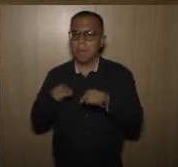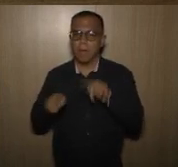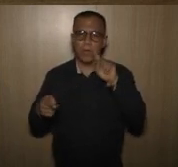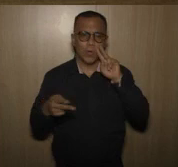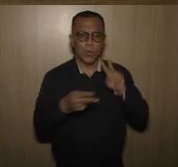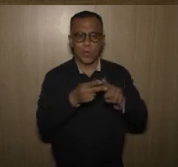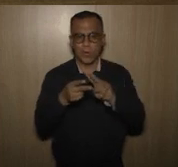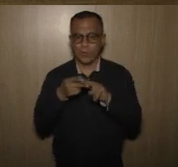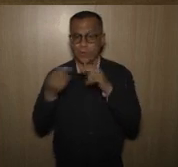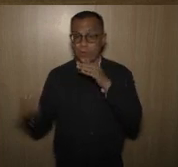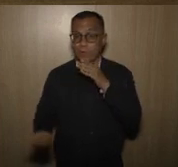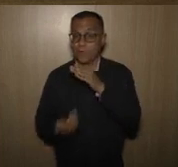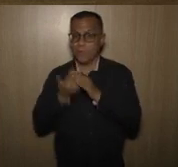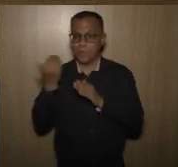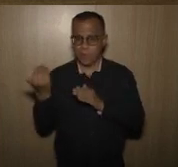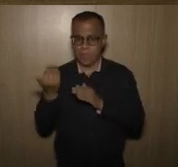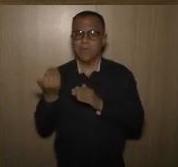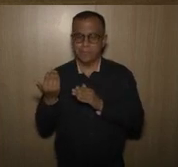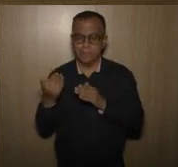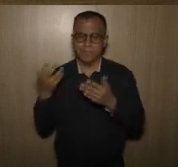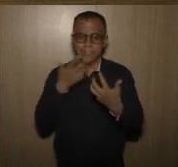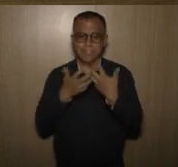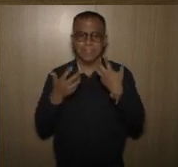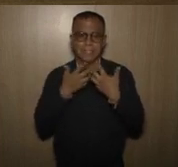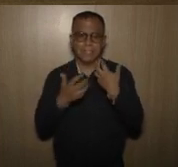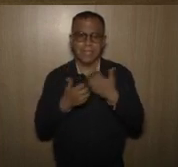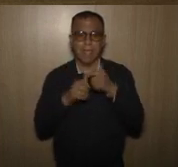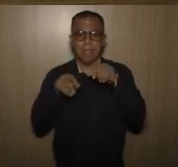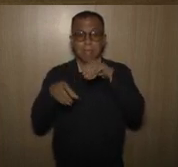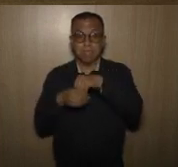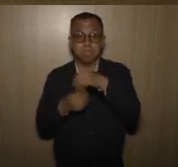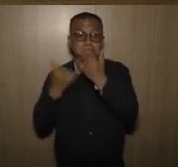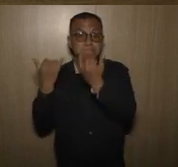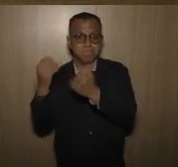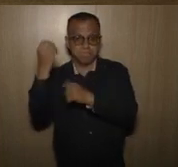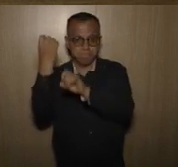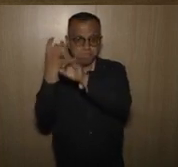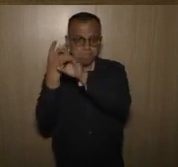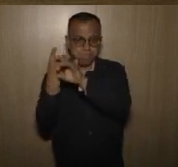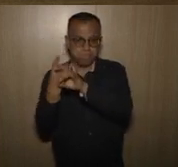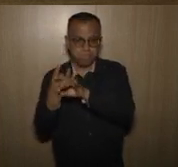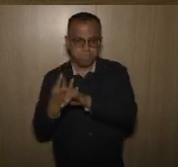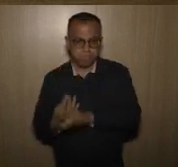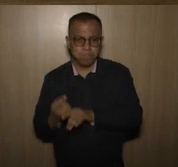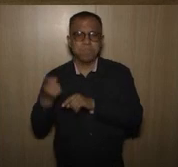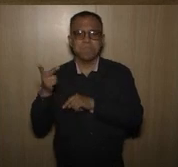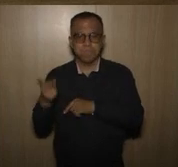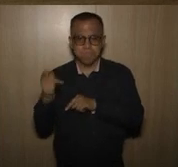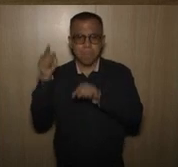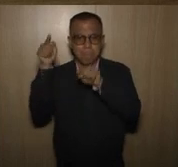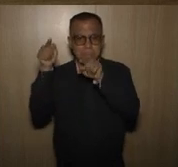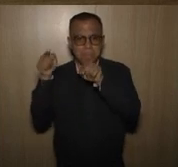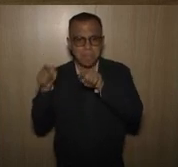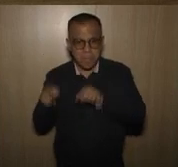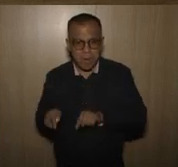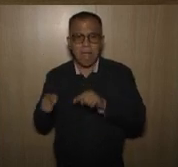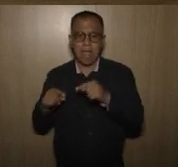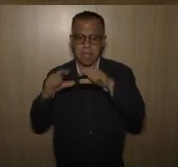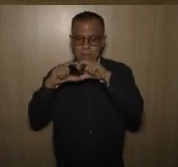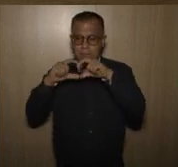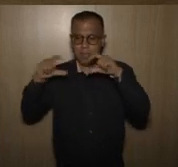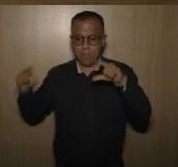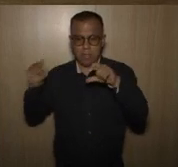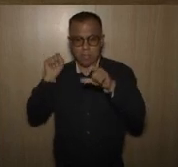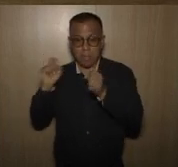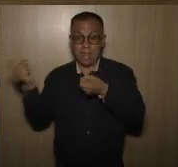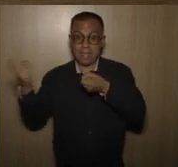conocer este nuevo sistema. En este momento, en el chat de la plataforma donde están conectados, vamos a enviarles el hipervínculo